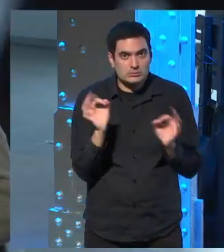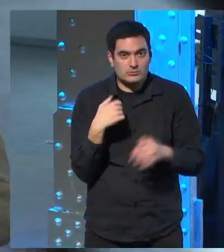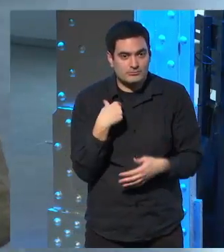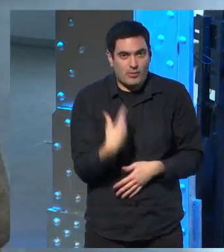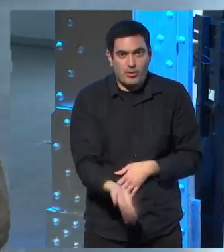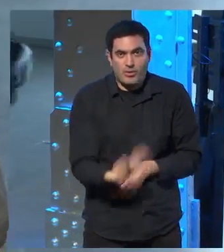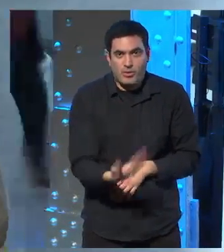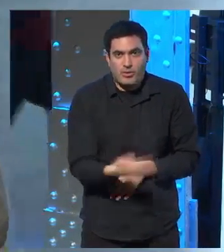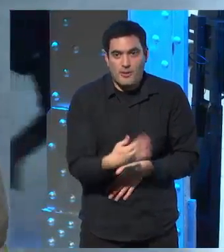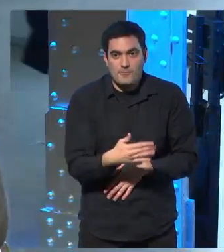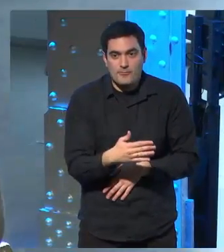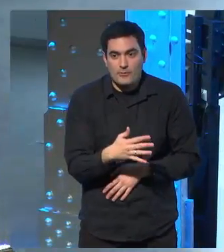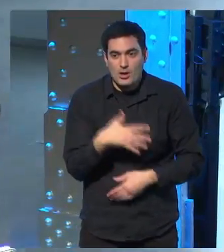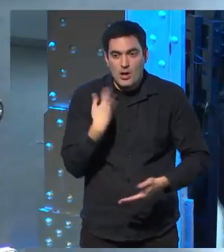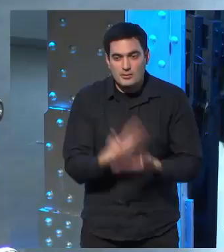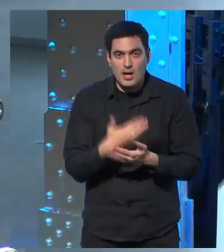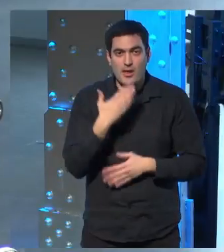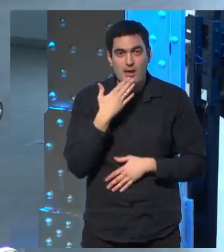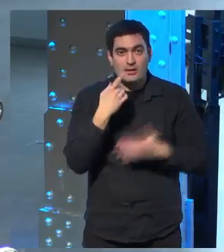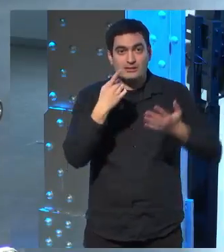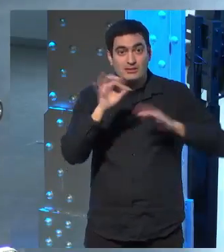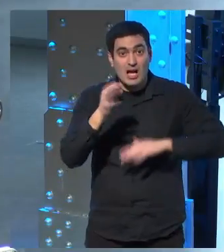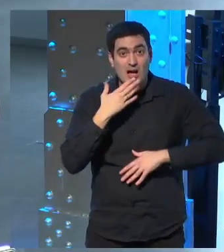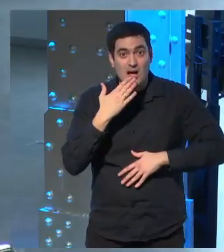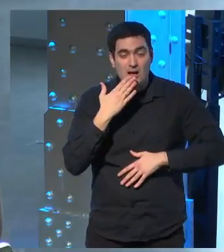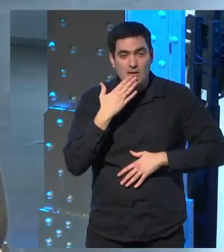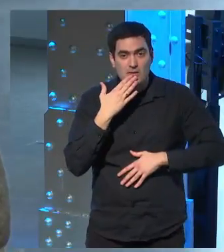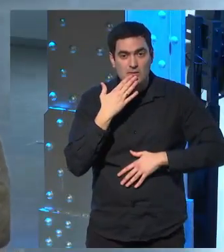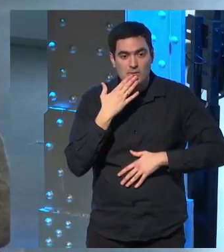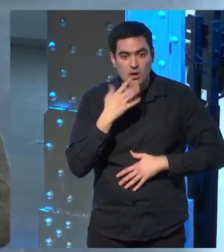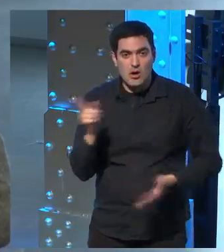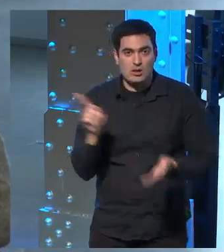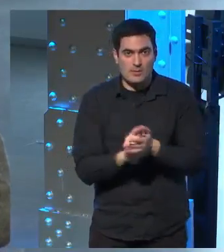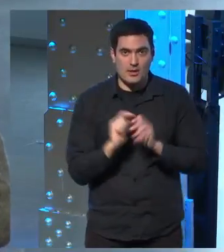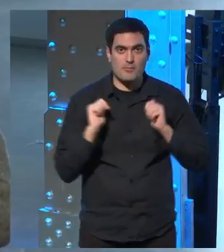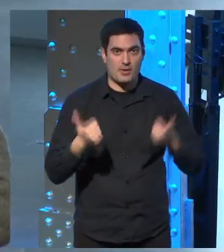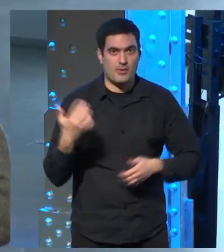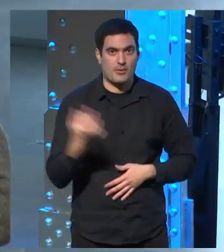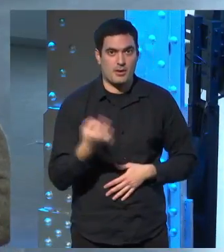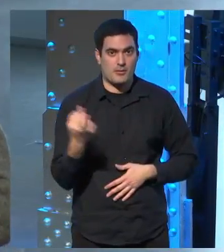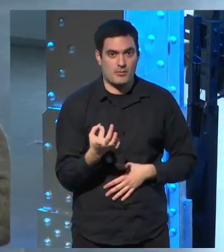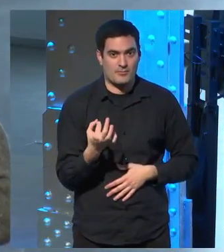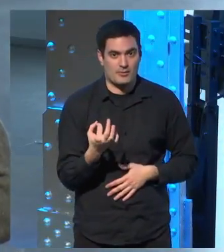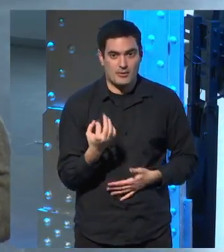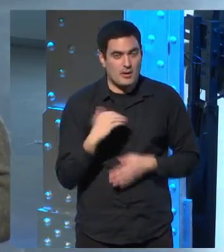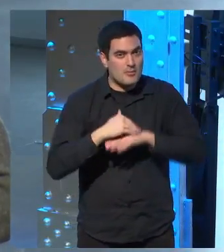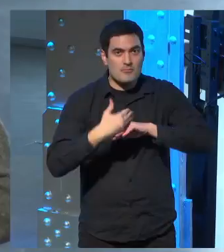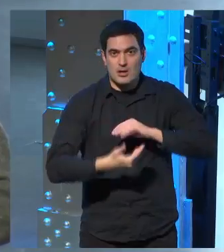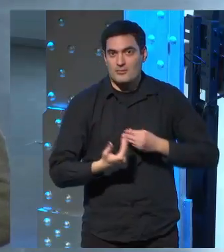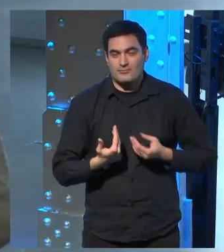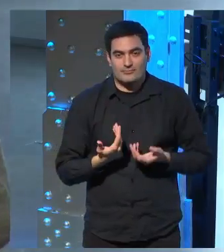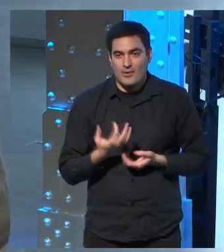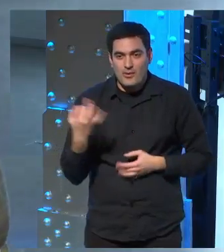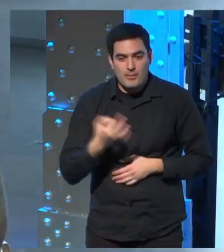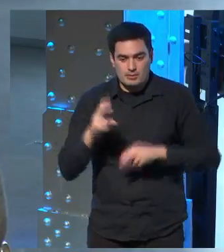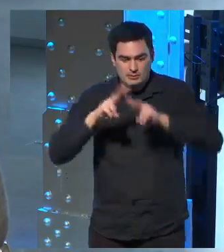que de pronto a los 60 años más o menos tiene que empezar otra vez. Y tiene que ganarse la vida